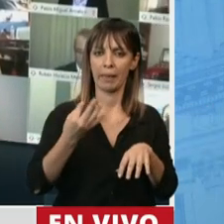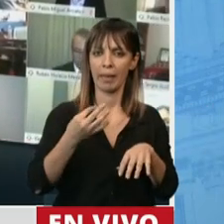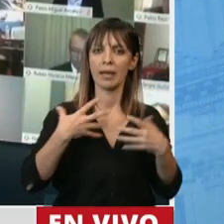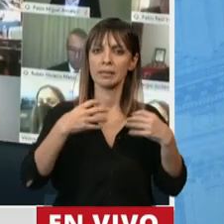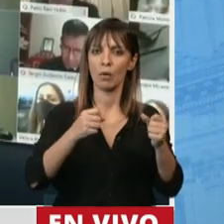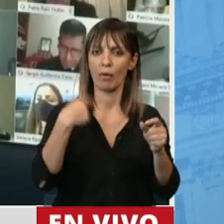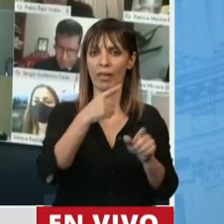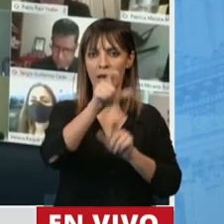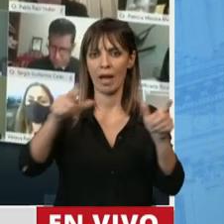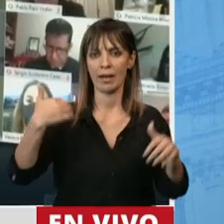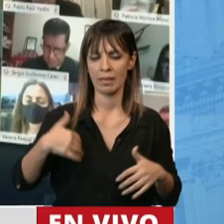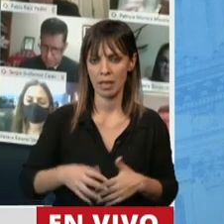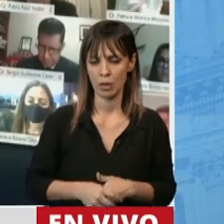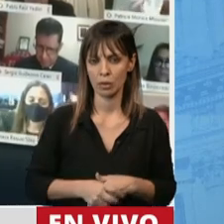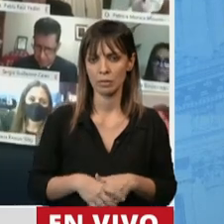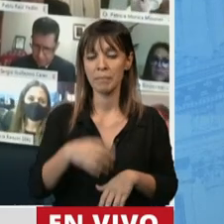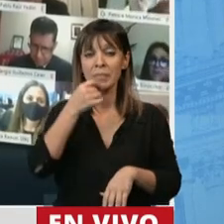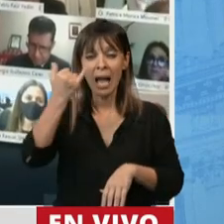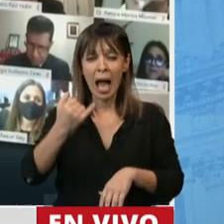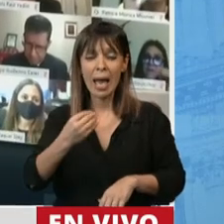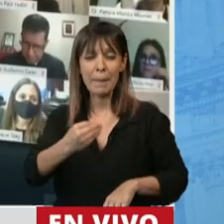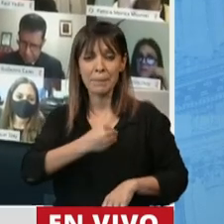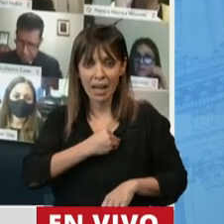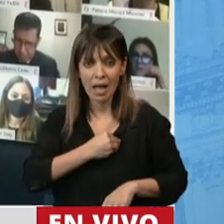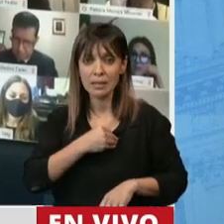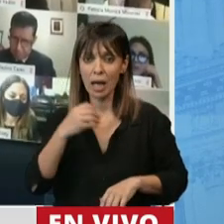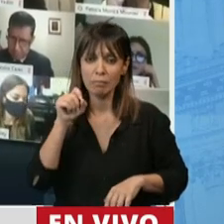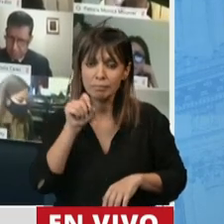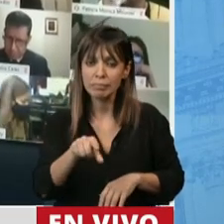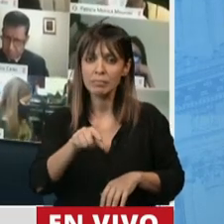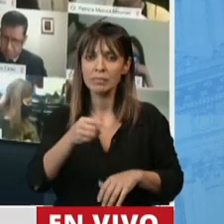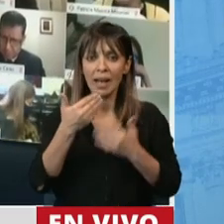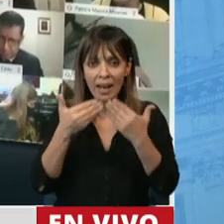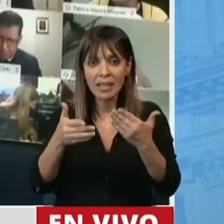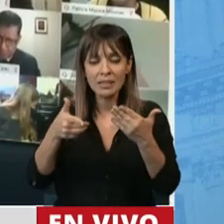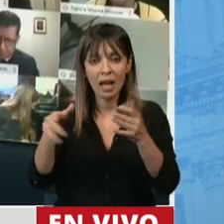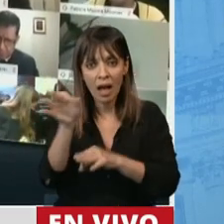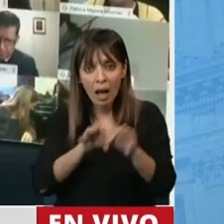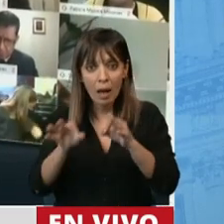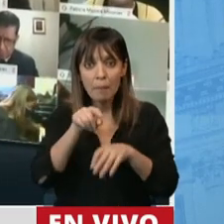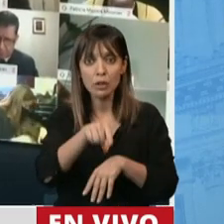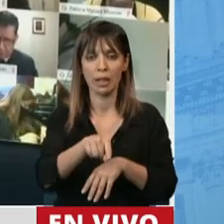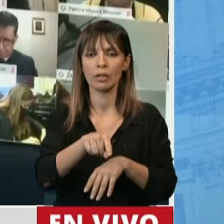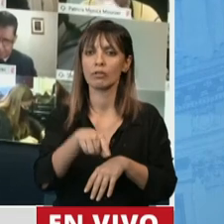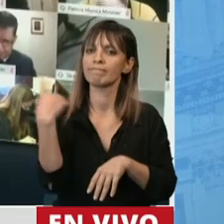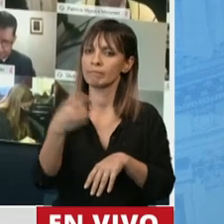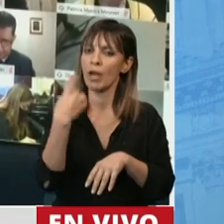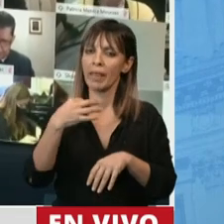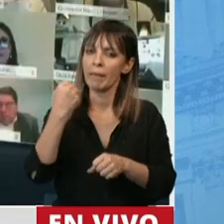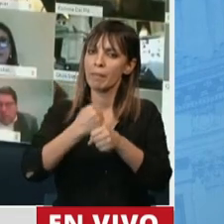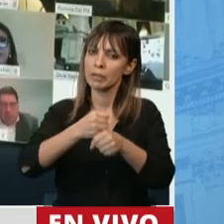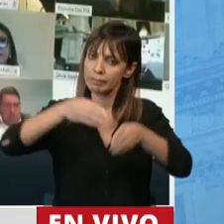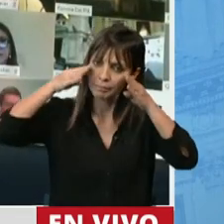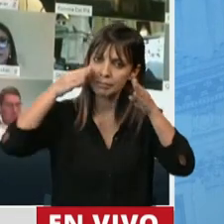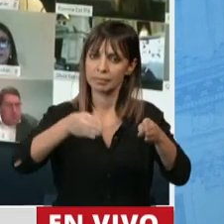compatriotas. Si hay una luz de esperanza en este tratamiento, debemos trabajar en